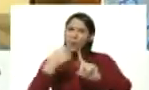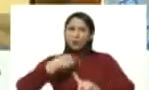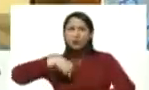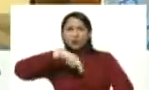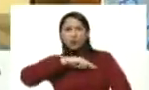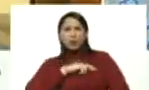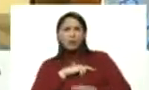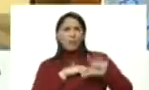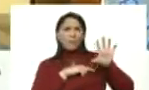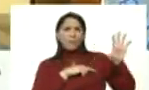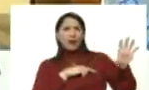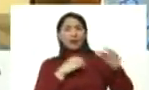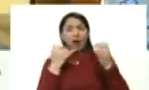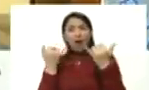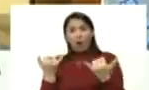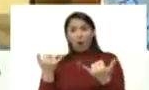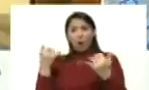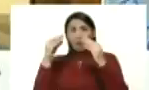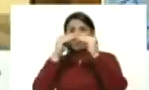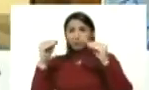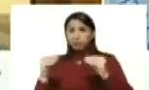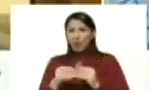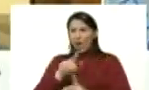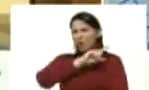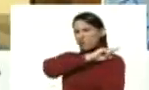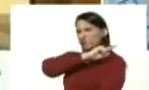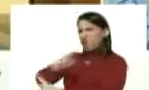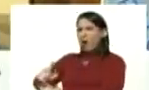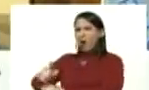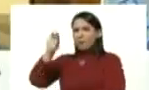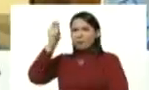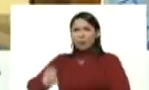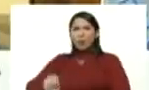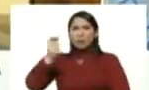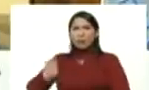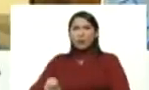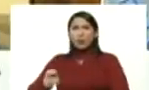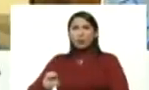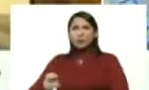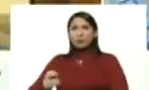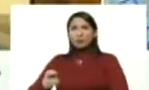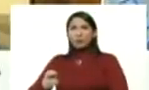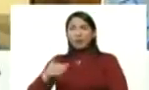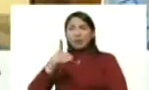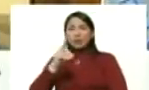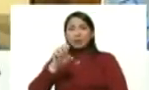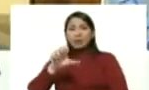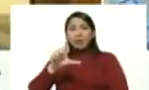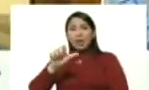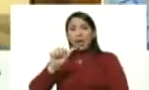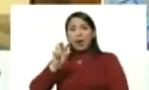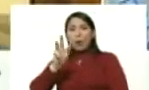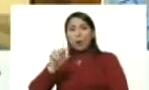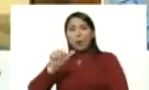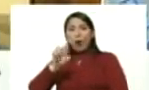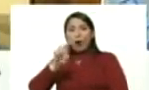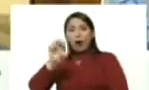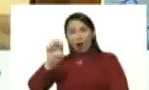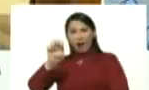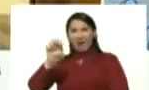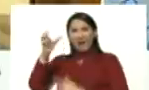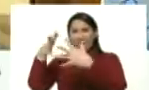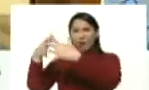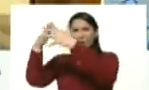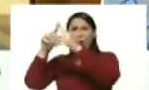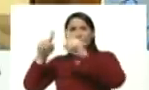patria. Ahora, a través de una orden del Tribunal del Distrito de Delaware, Estados Unidos, para la